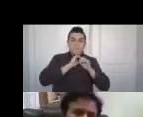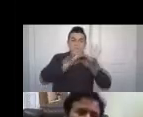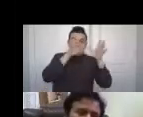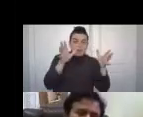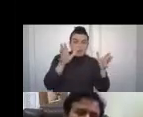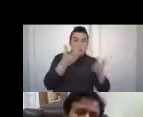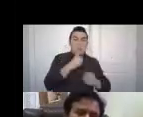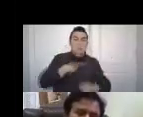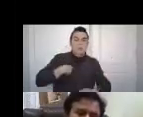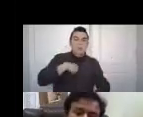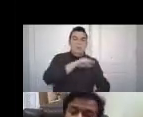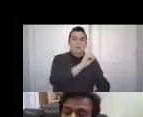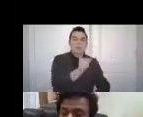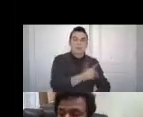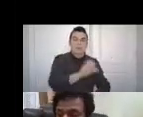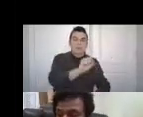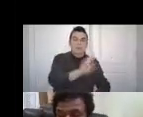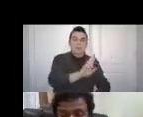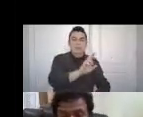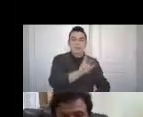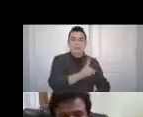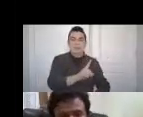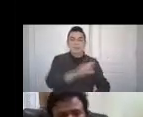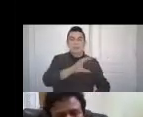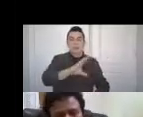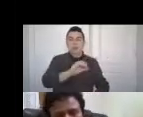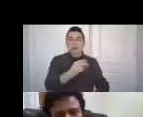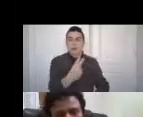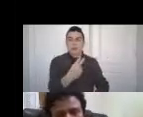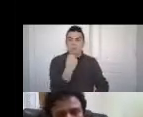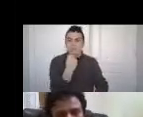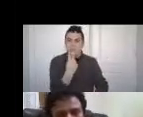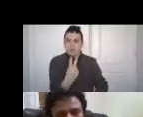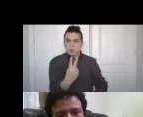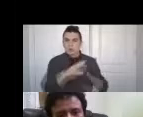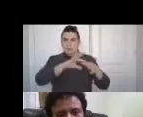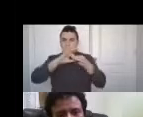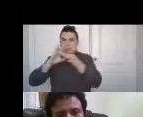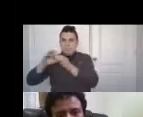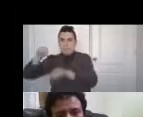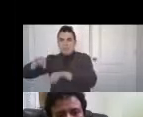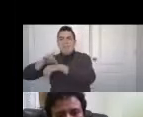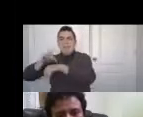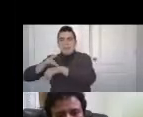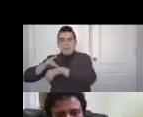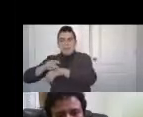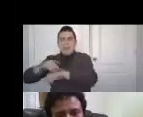SARS-CoV-2. Y 11 días después del primer caso, ¿cierto? Se pudo